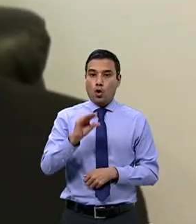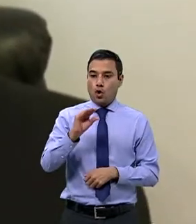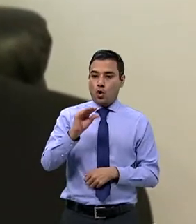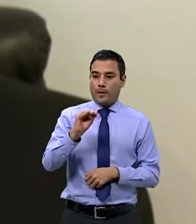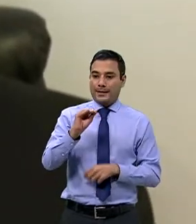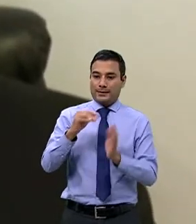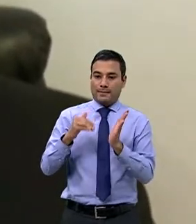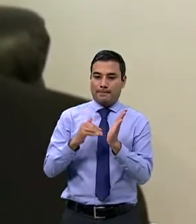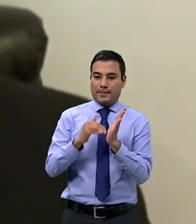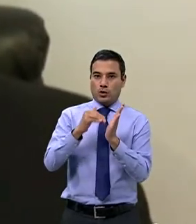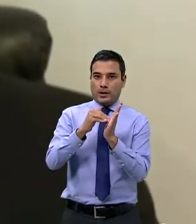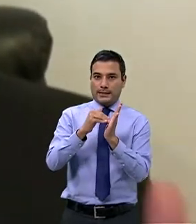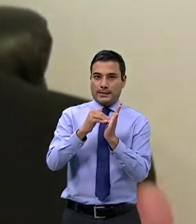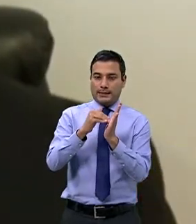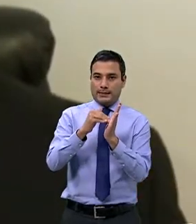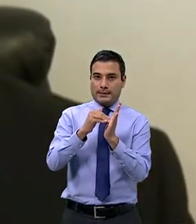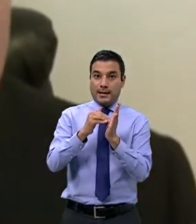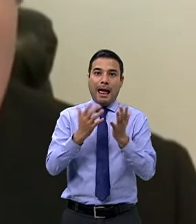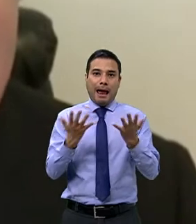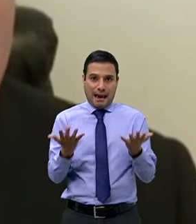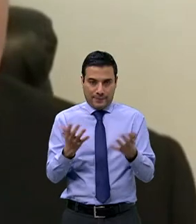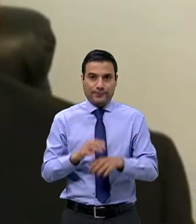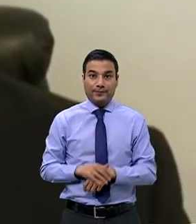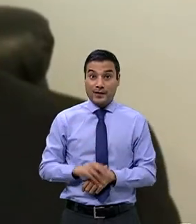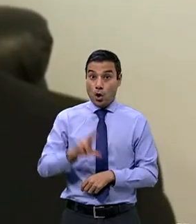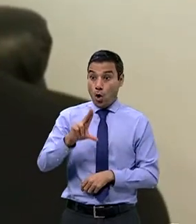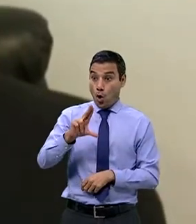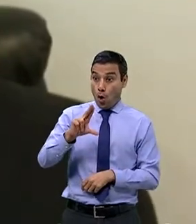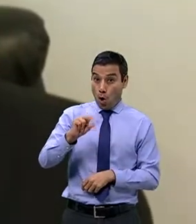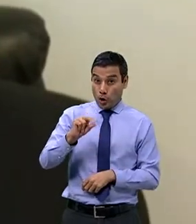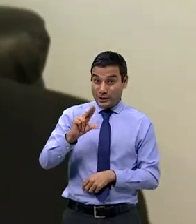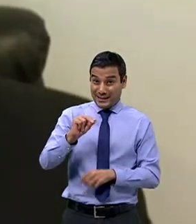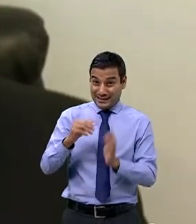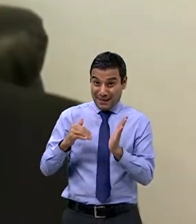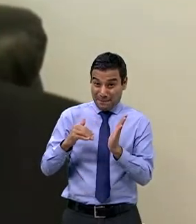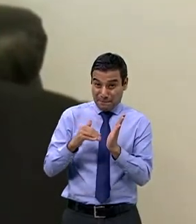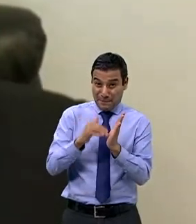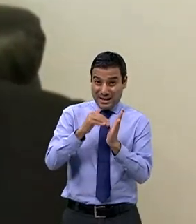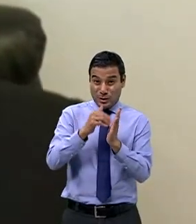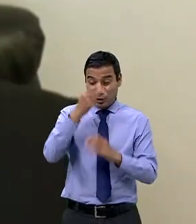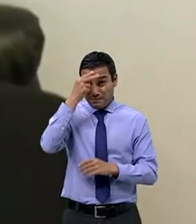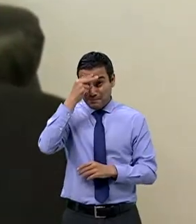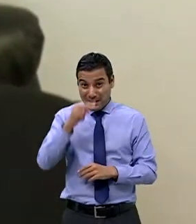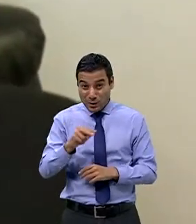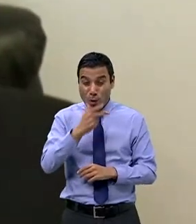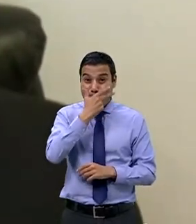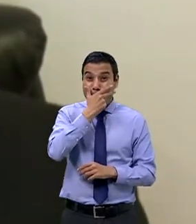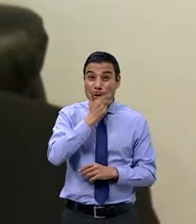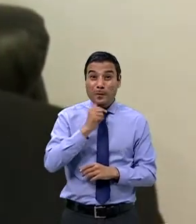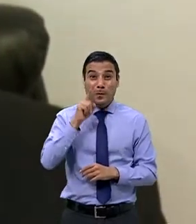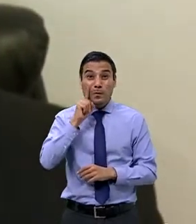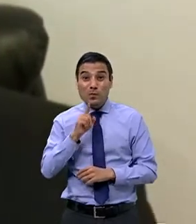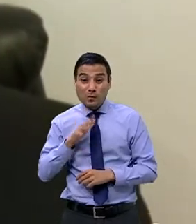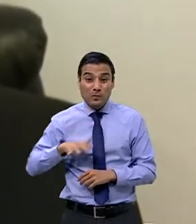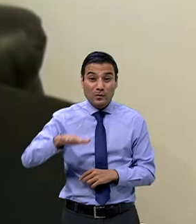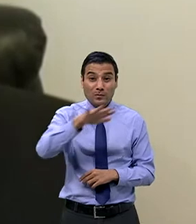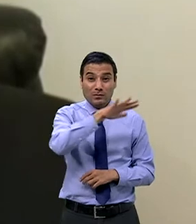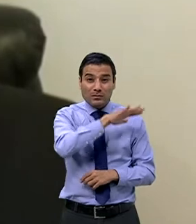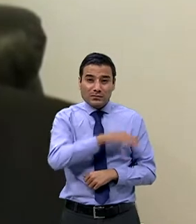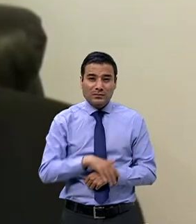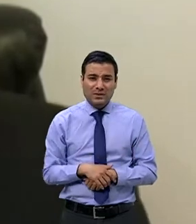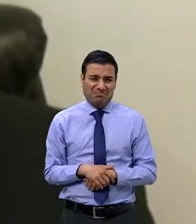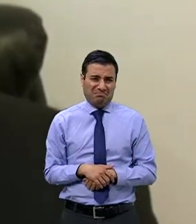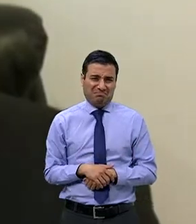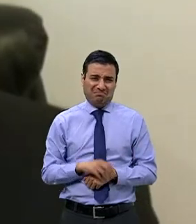equivale es que a más de 80 millones de mexicanas y de mexicanos no les interesó